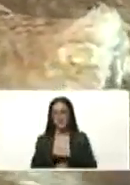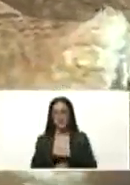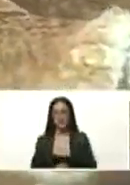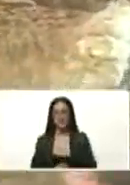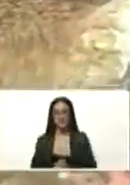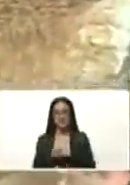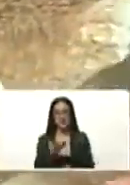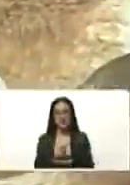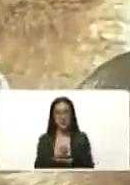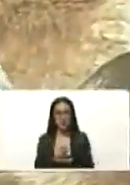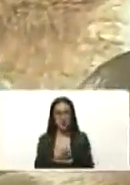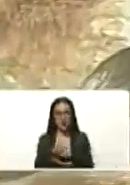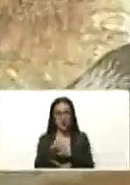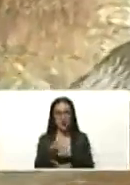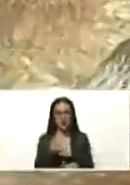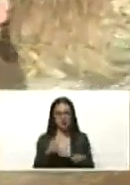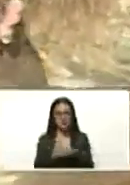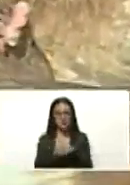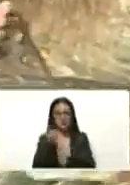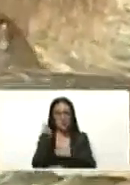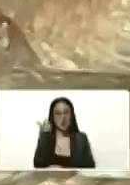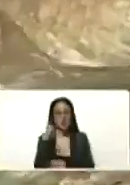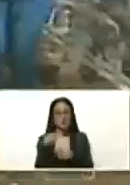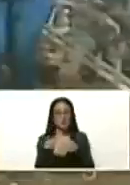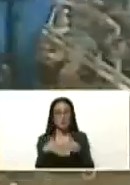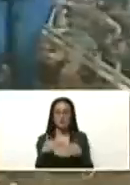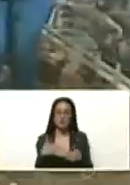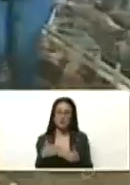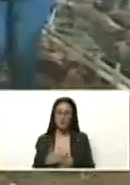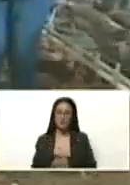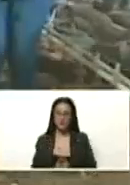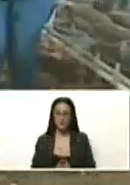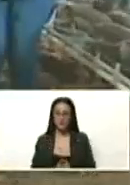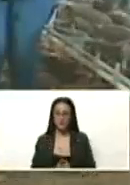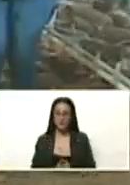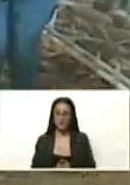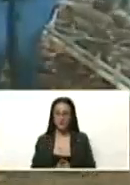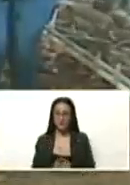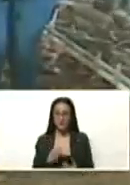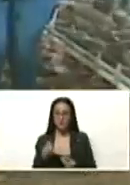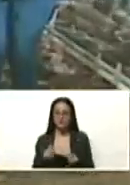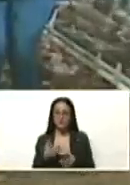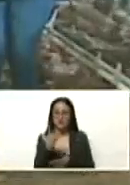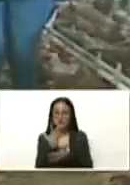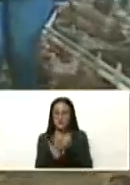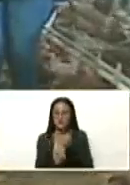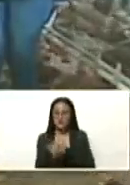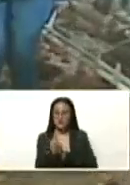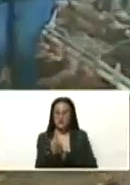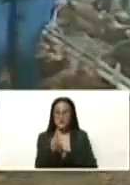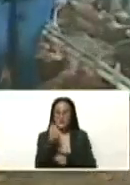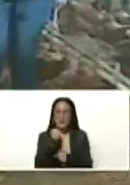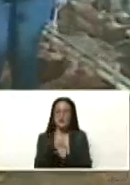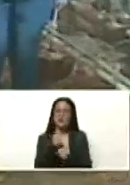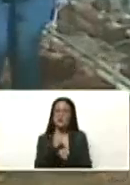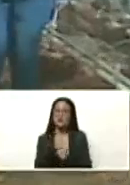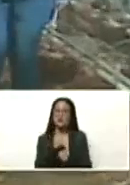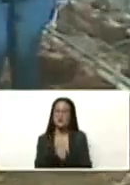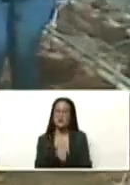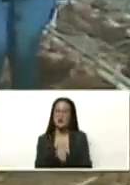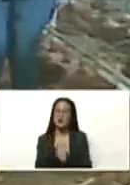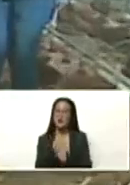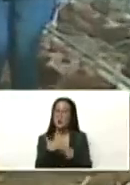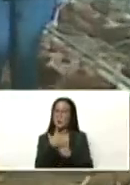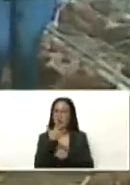Estado Monagas cuente con Guárico en todos los procesos productivos. Es decir, podemos hacer una sola unión de trabajo, un solo